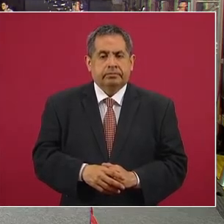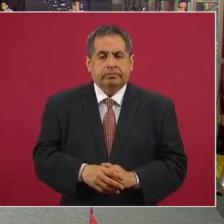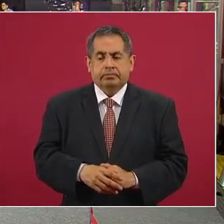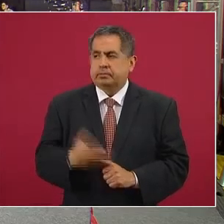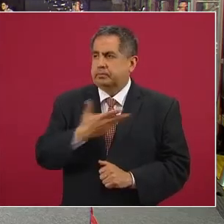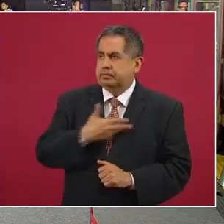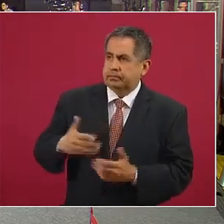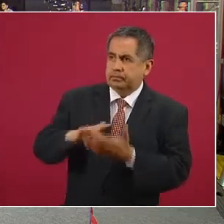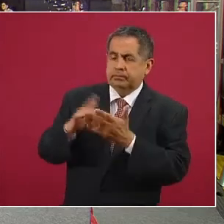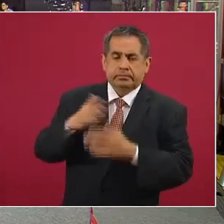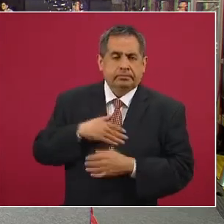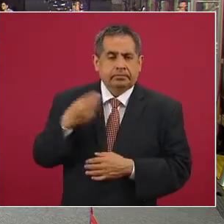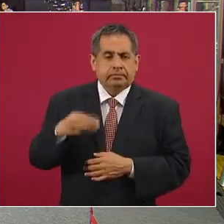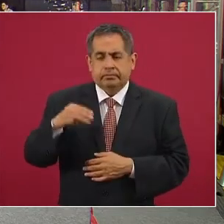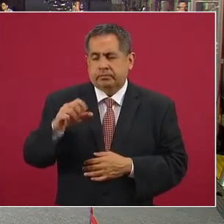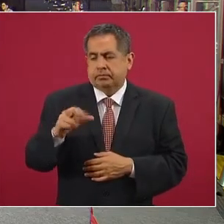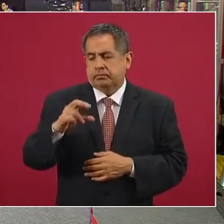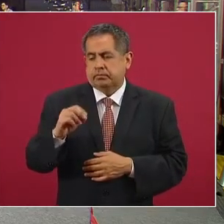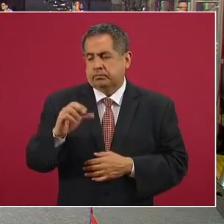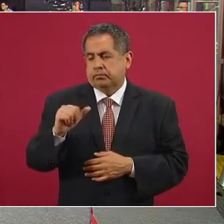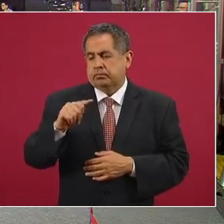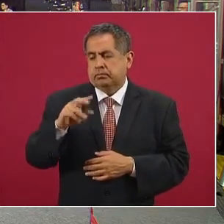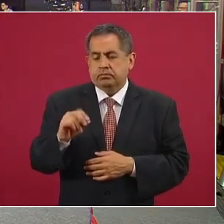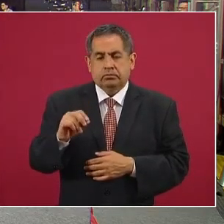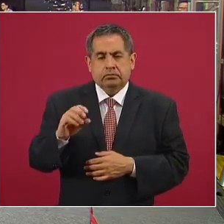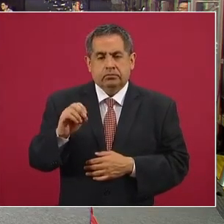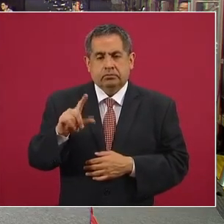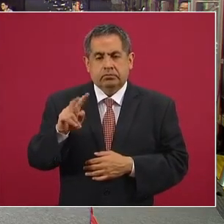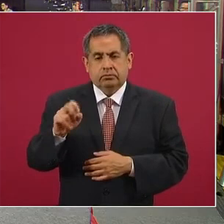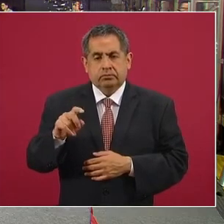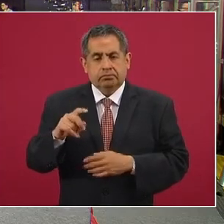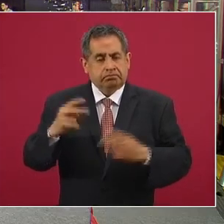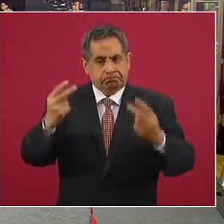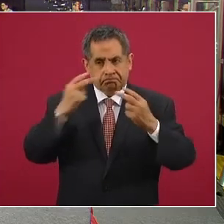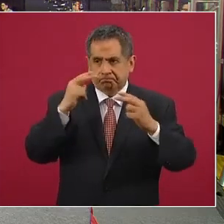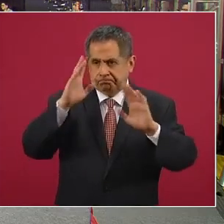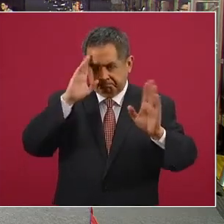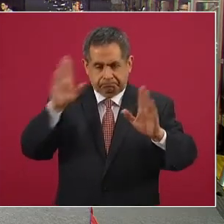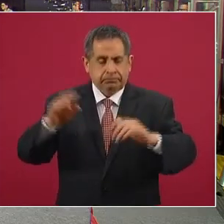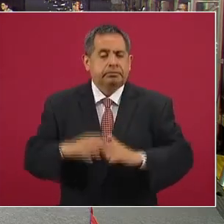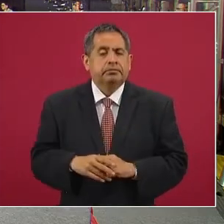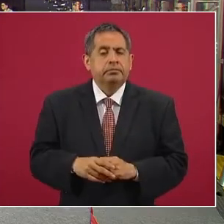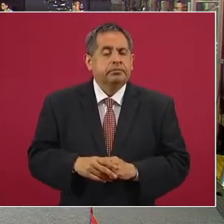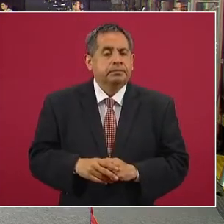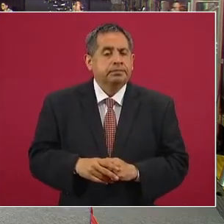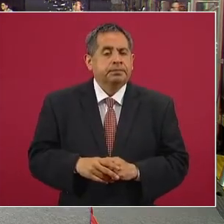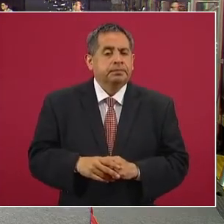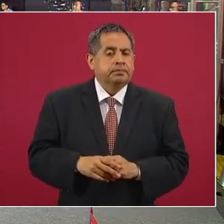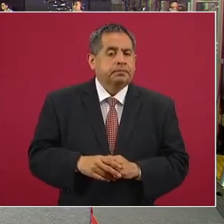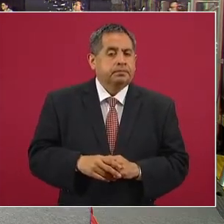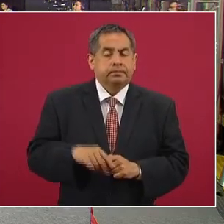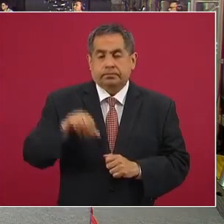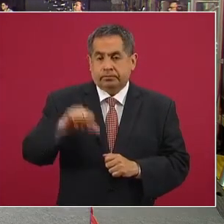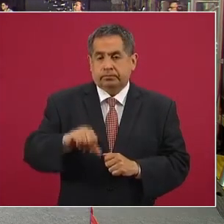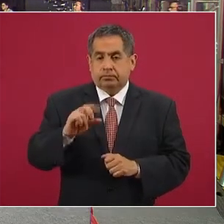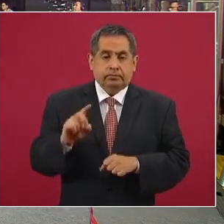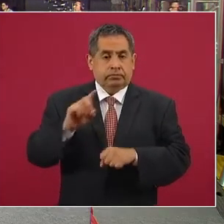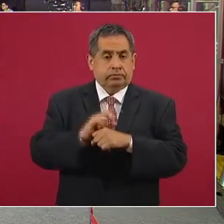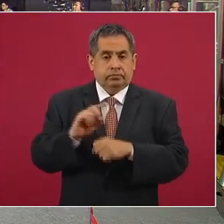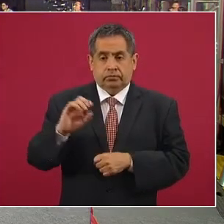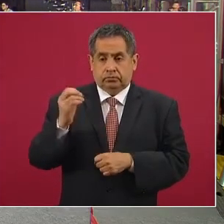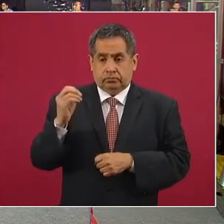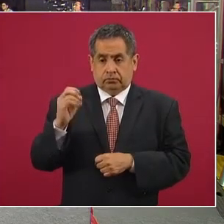Gracias, presidente. Marco Antonio Olvera. Saludos a la gente que lo ve y lo escucha. Presidente, a partir de este 21